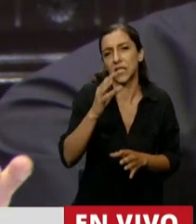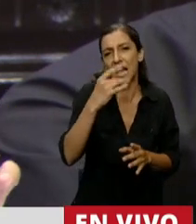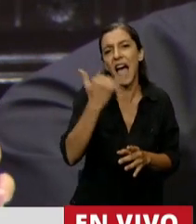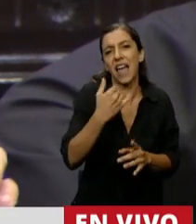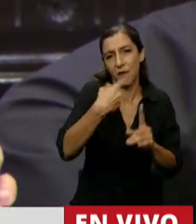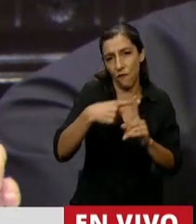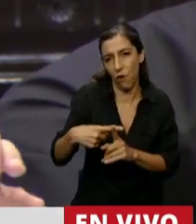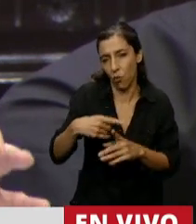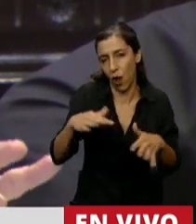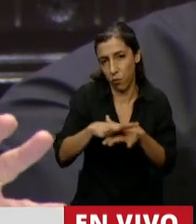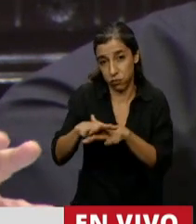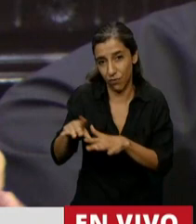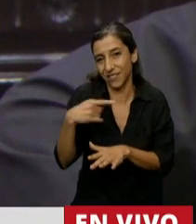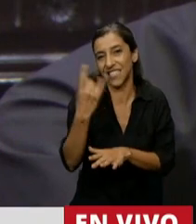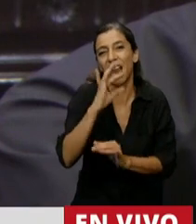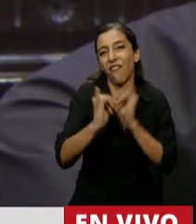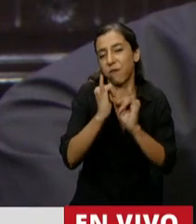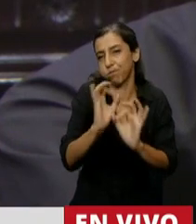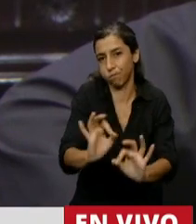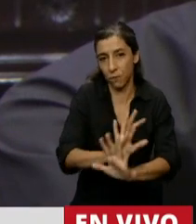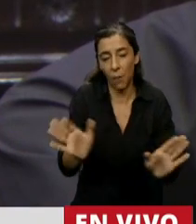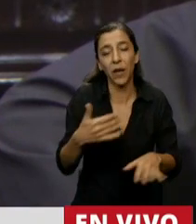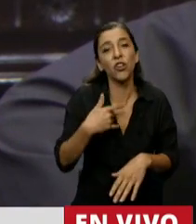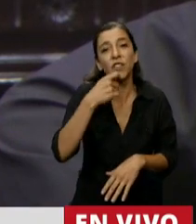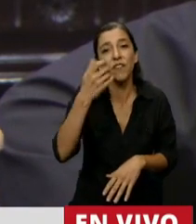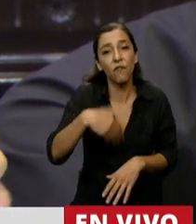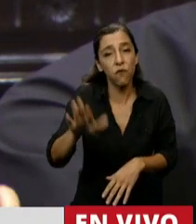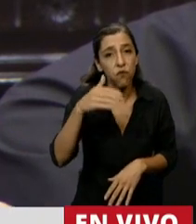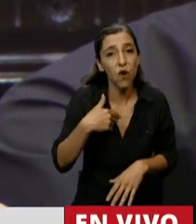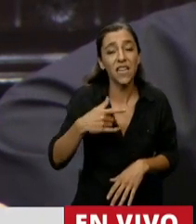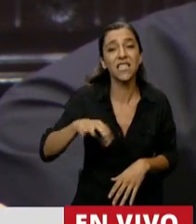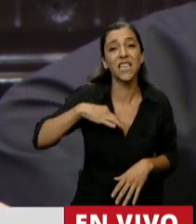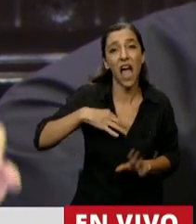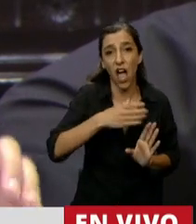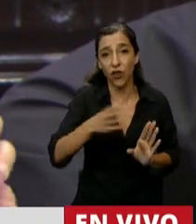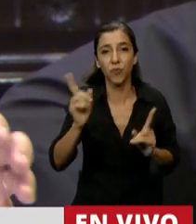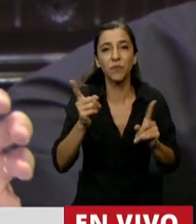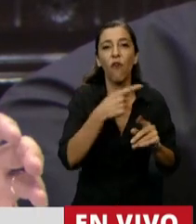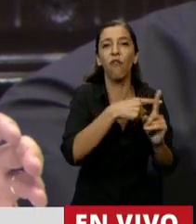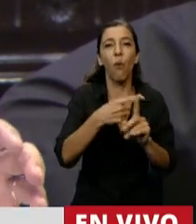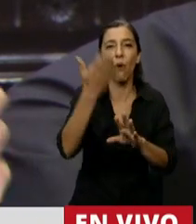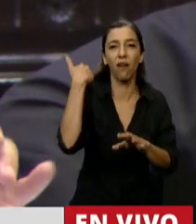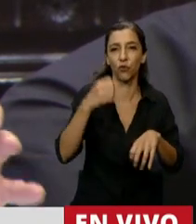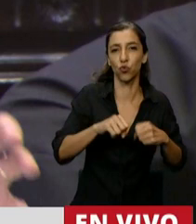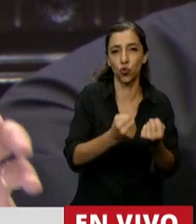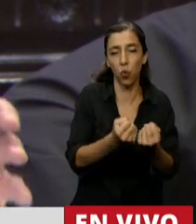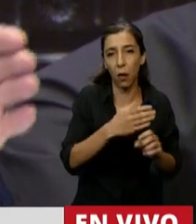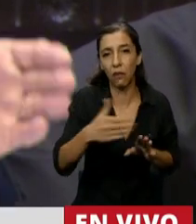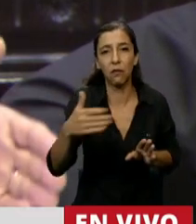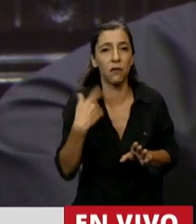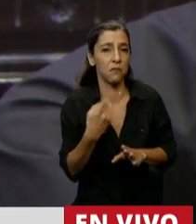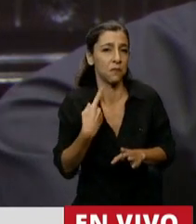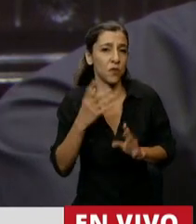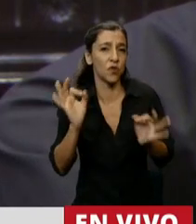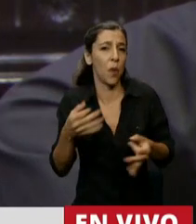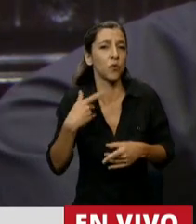tres años, si hubiera regido en este año la fórmula suspendida, también hubiera perdido, o sea, tampoco le hubieran ganado la inflación